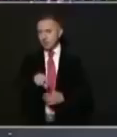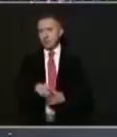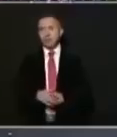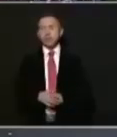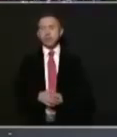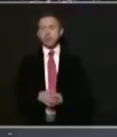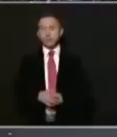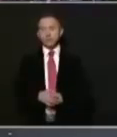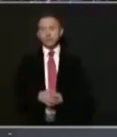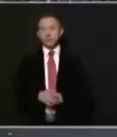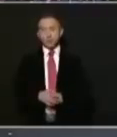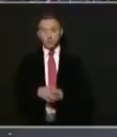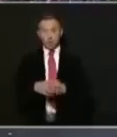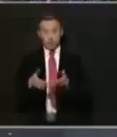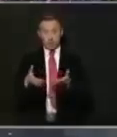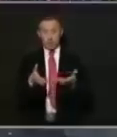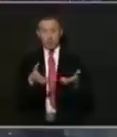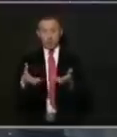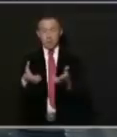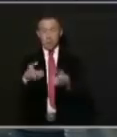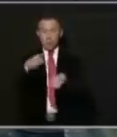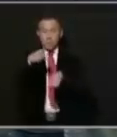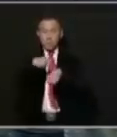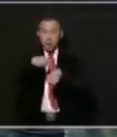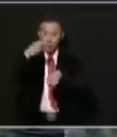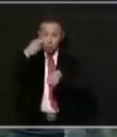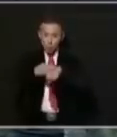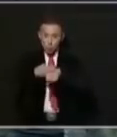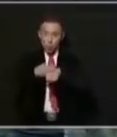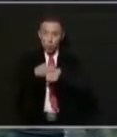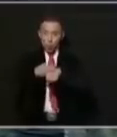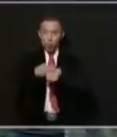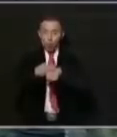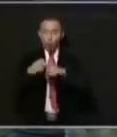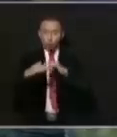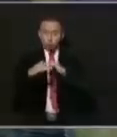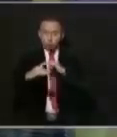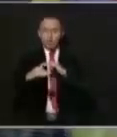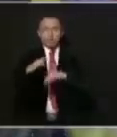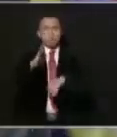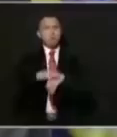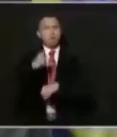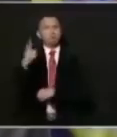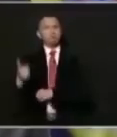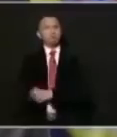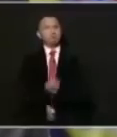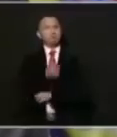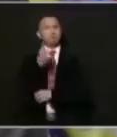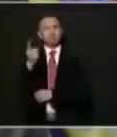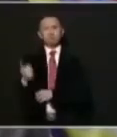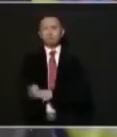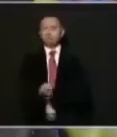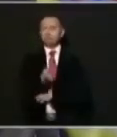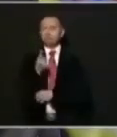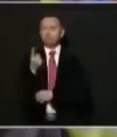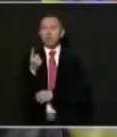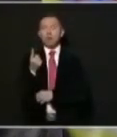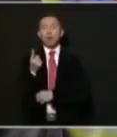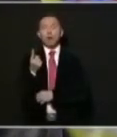los caminos de concreto, duran más que esos caminos que